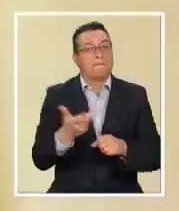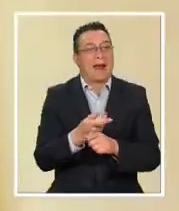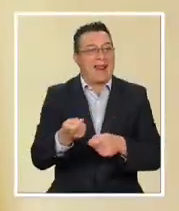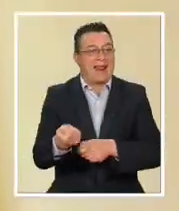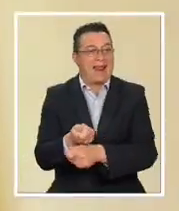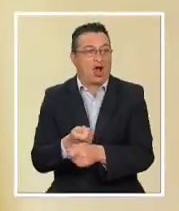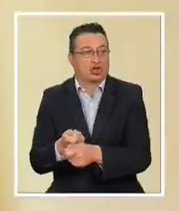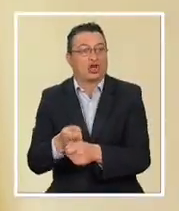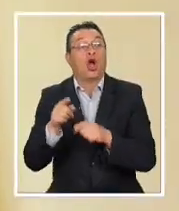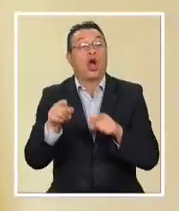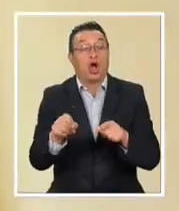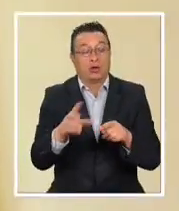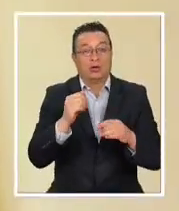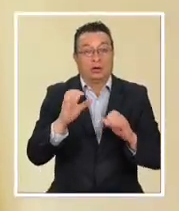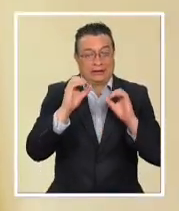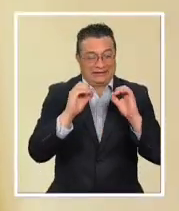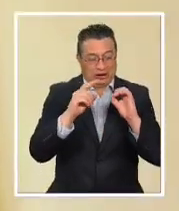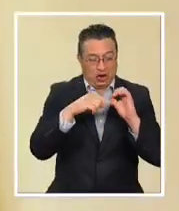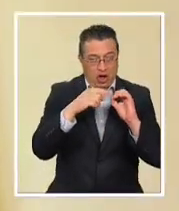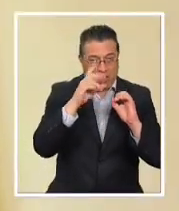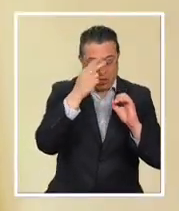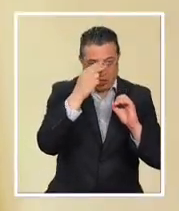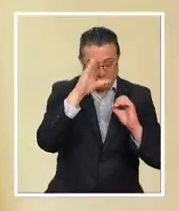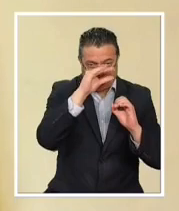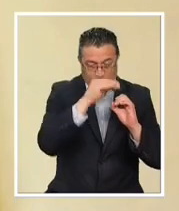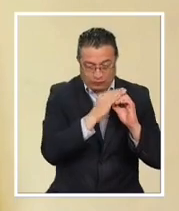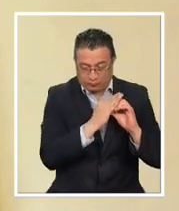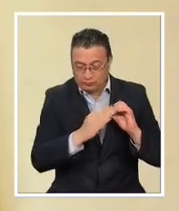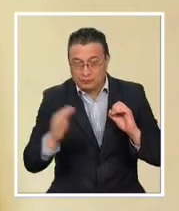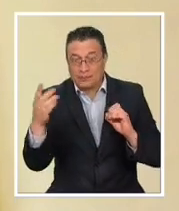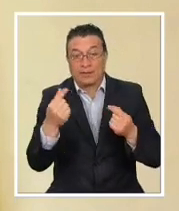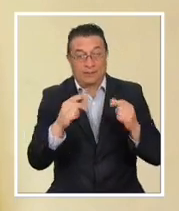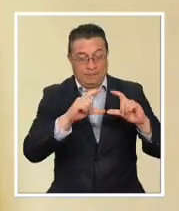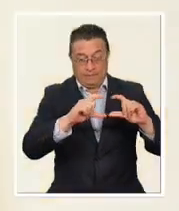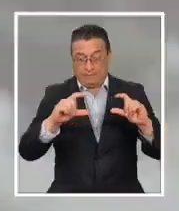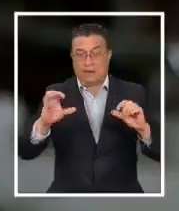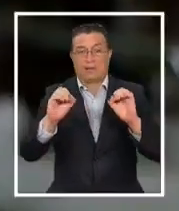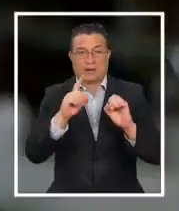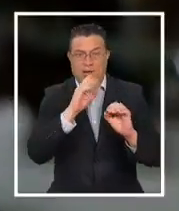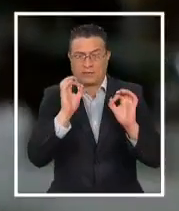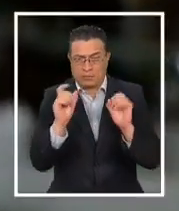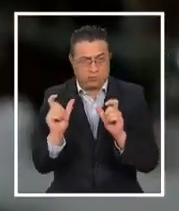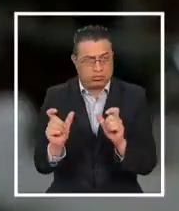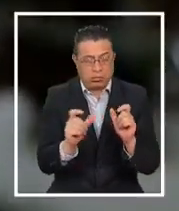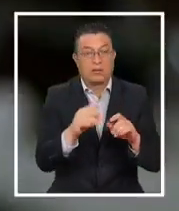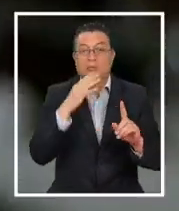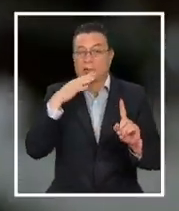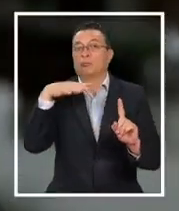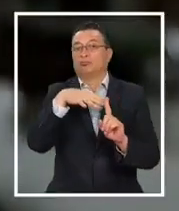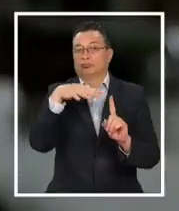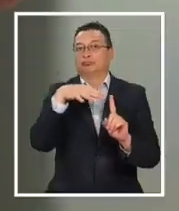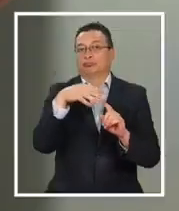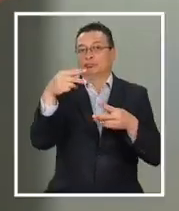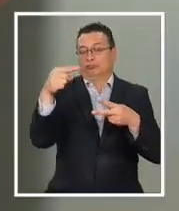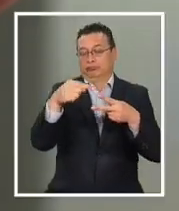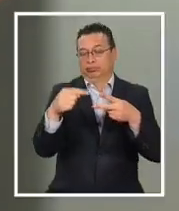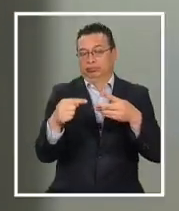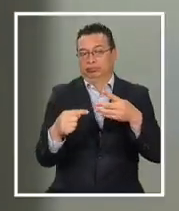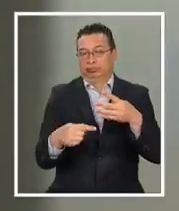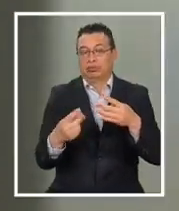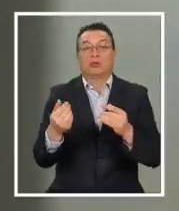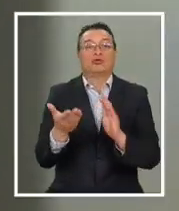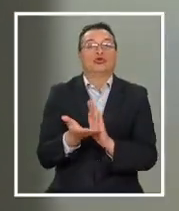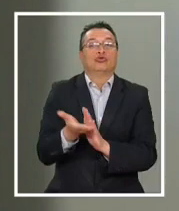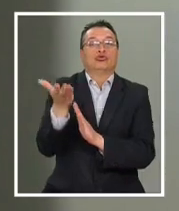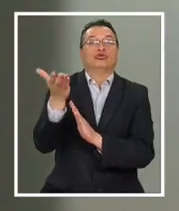Vamos a estar monitoreando desde las 0 horas de hoy también de que los precios estén de manera correcta. Son las críticas que más se repiten, que los precios se